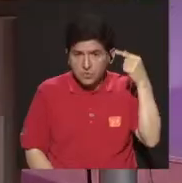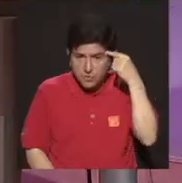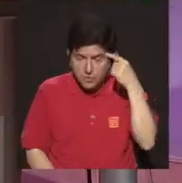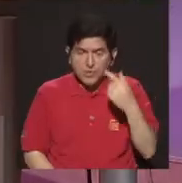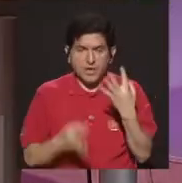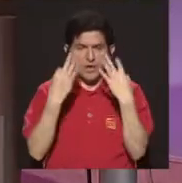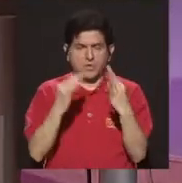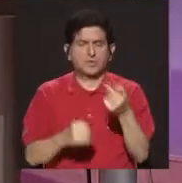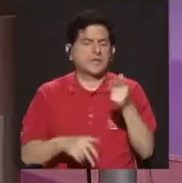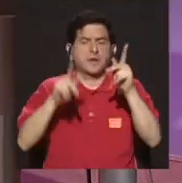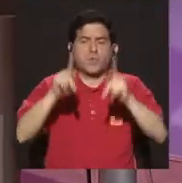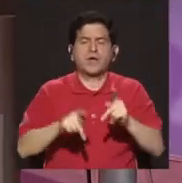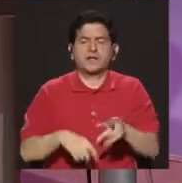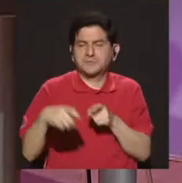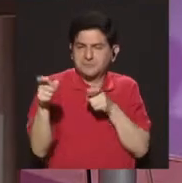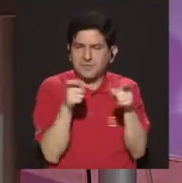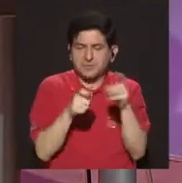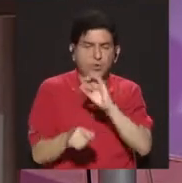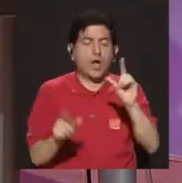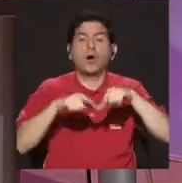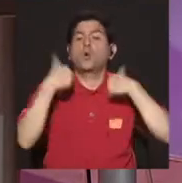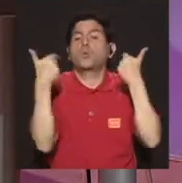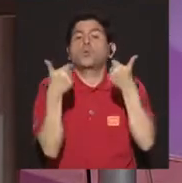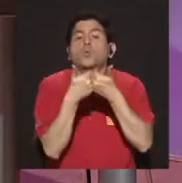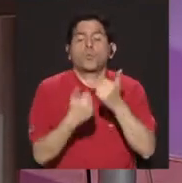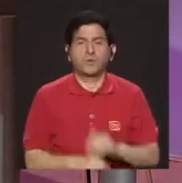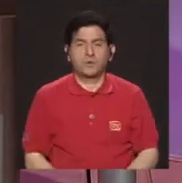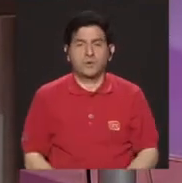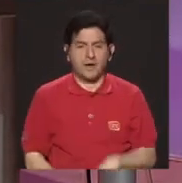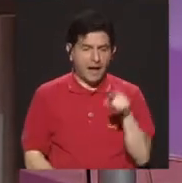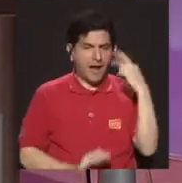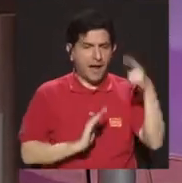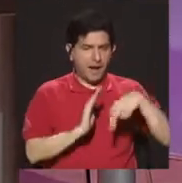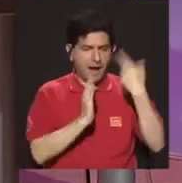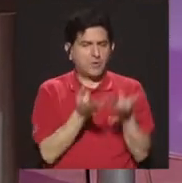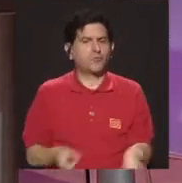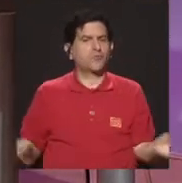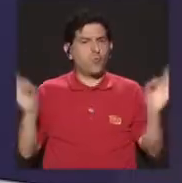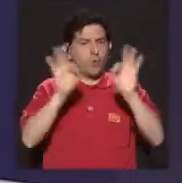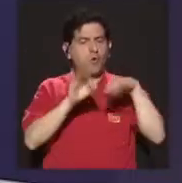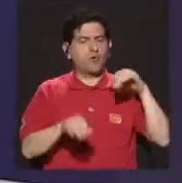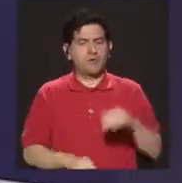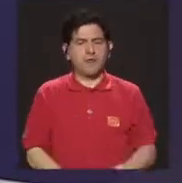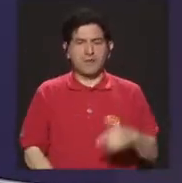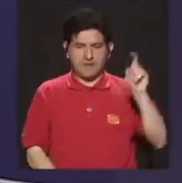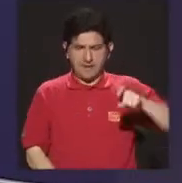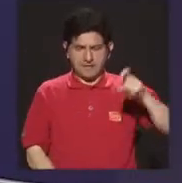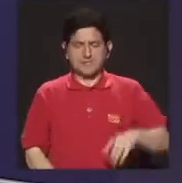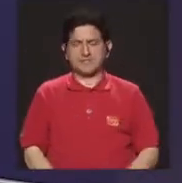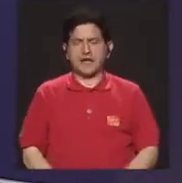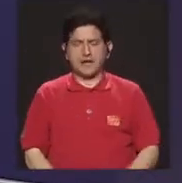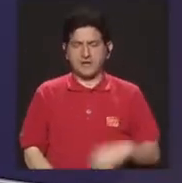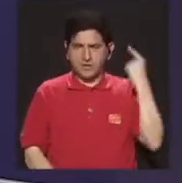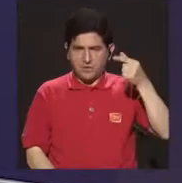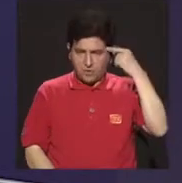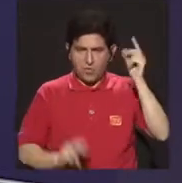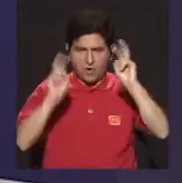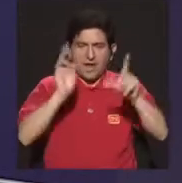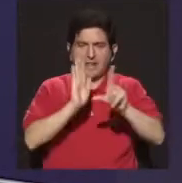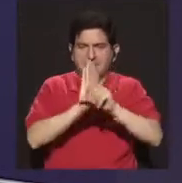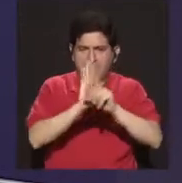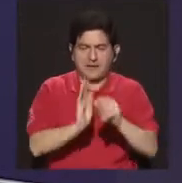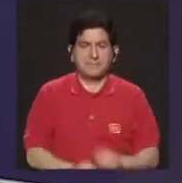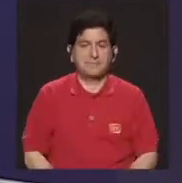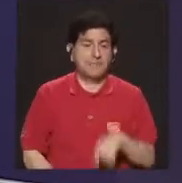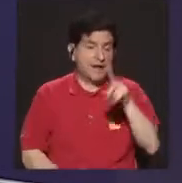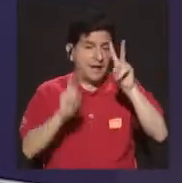pretendidos por unas cuantas personas o unos cuantos grupos y ahí es donde hay que jugar un rol muy importante el estado en materia la legislación porque además es